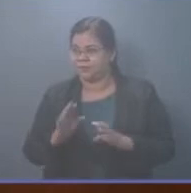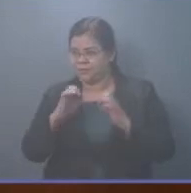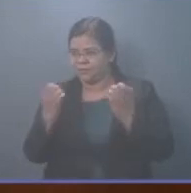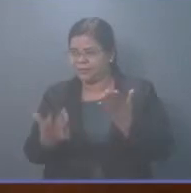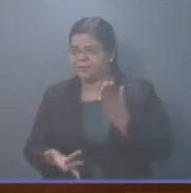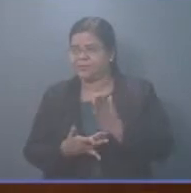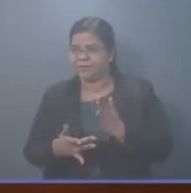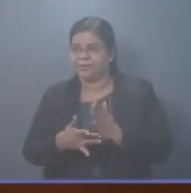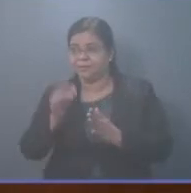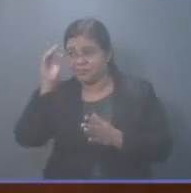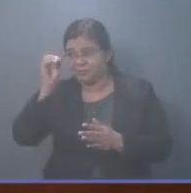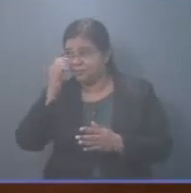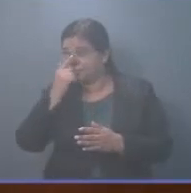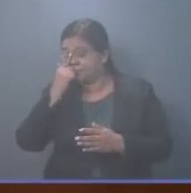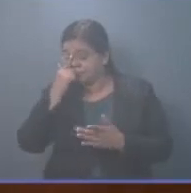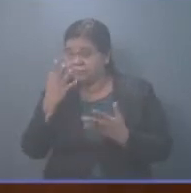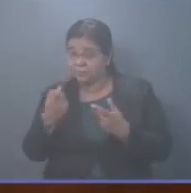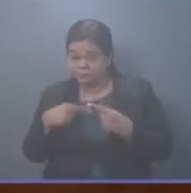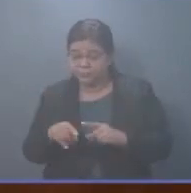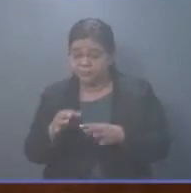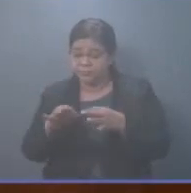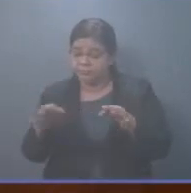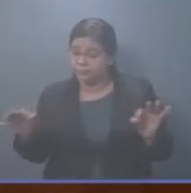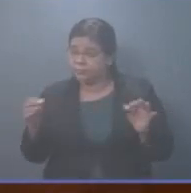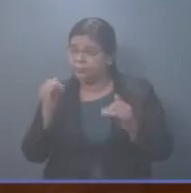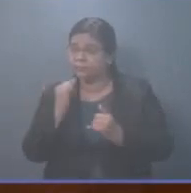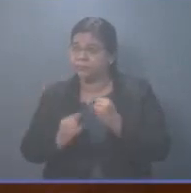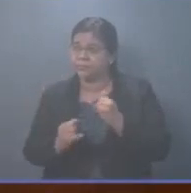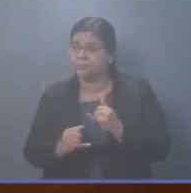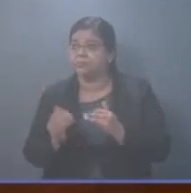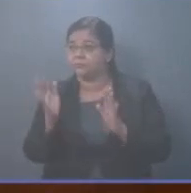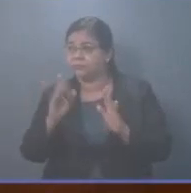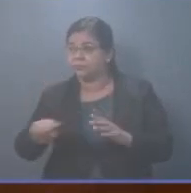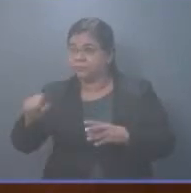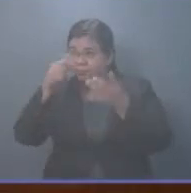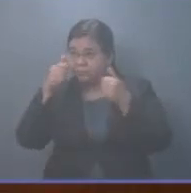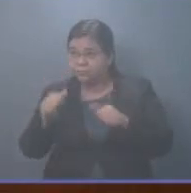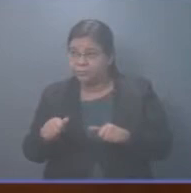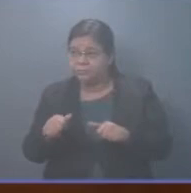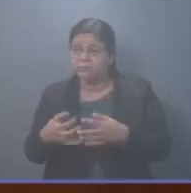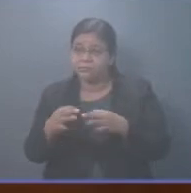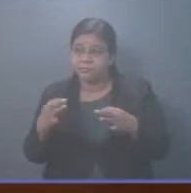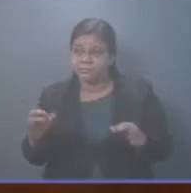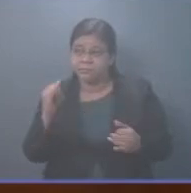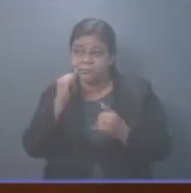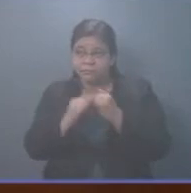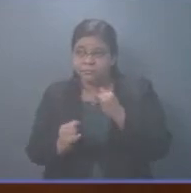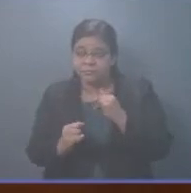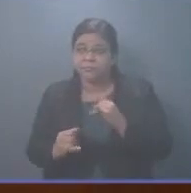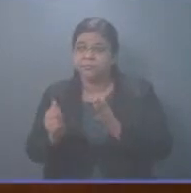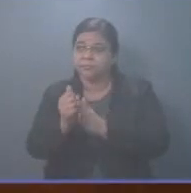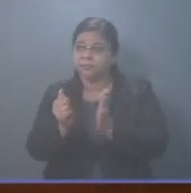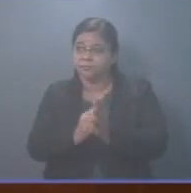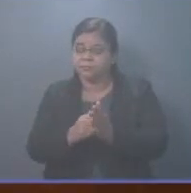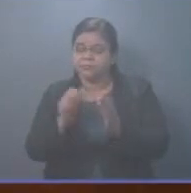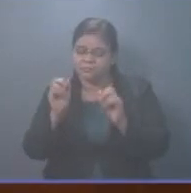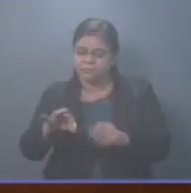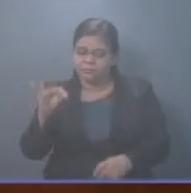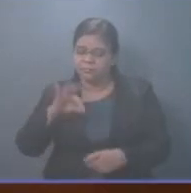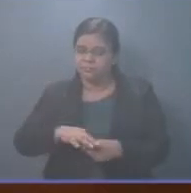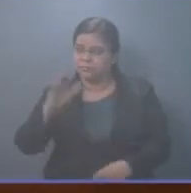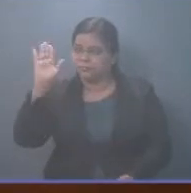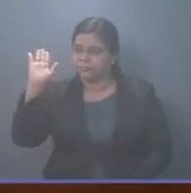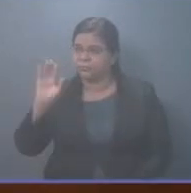la observación, ¿verdad? Mantener la redacción original. Los que estén de acuerdo con mantener la redacción original de este artículo, favor emitir su